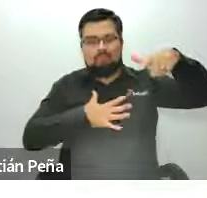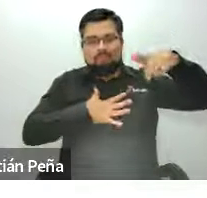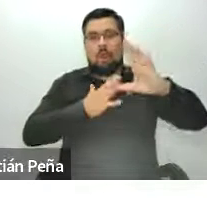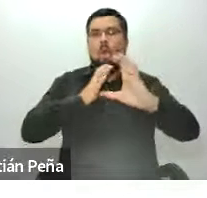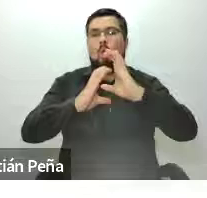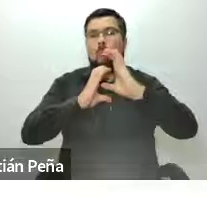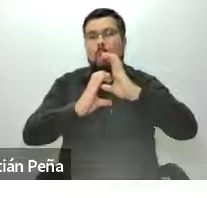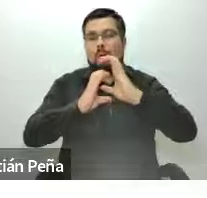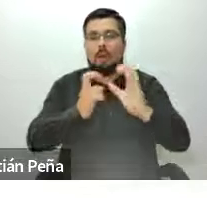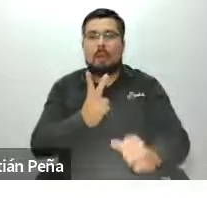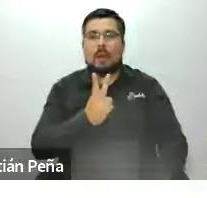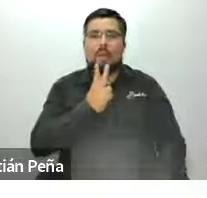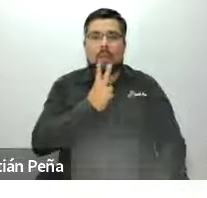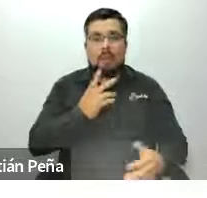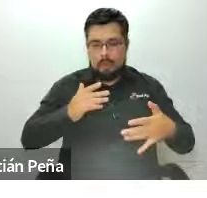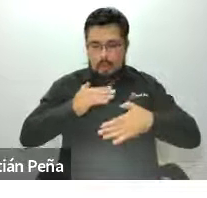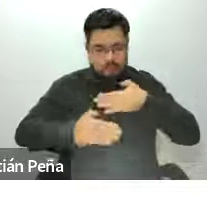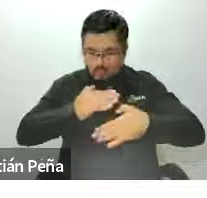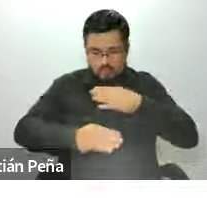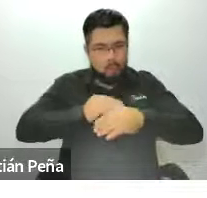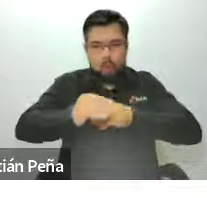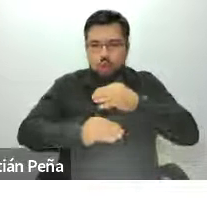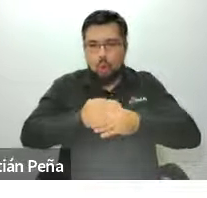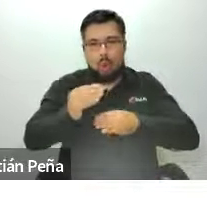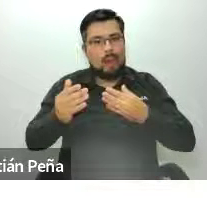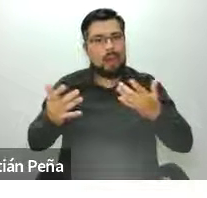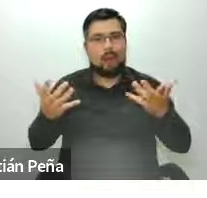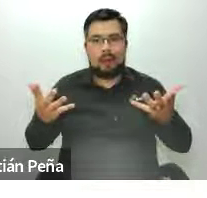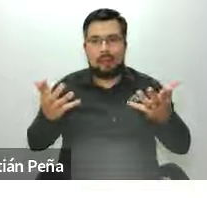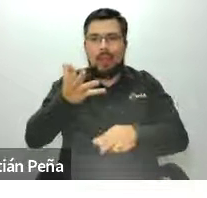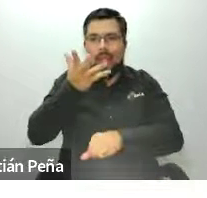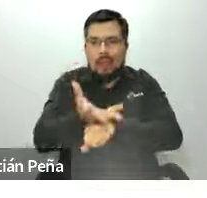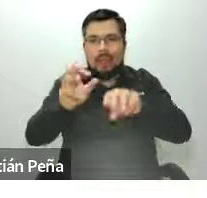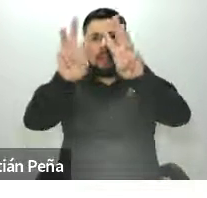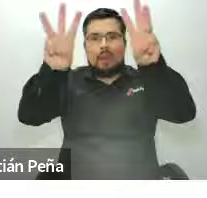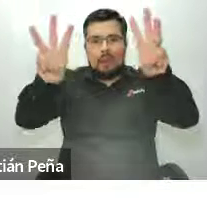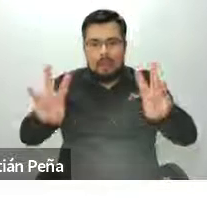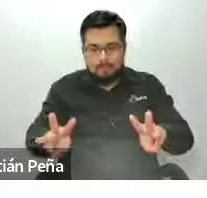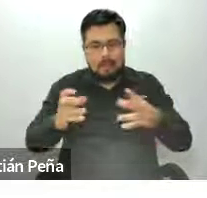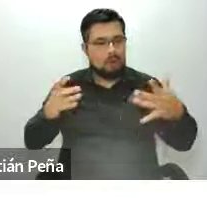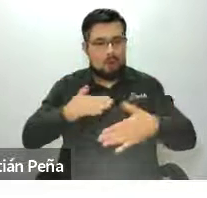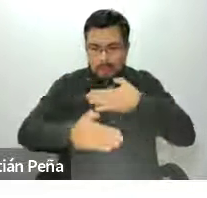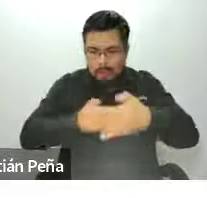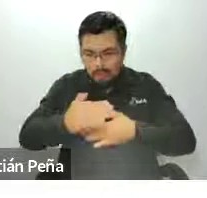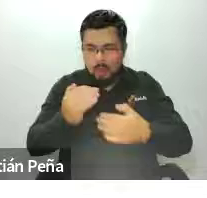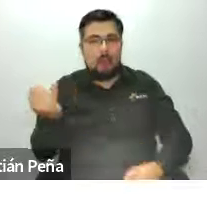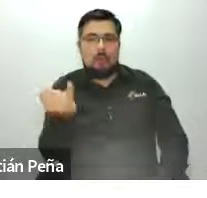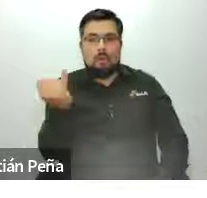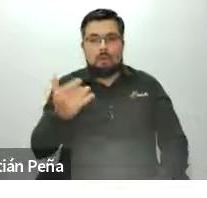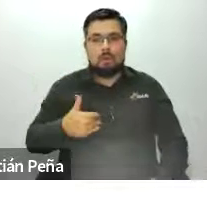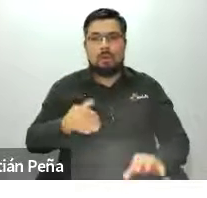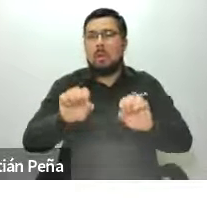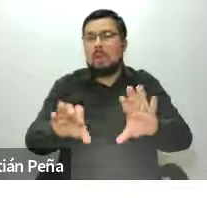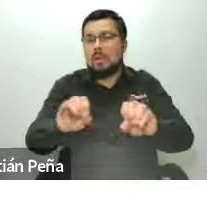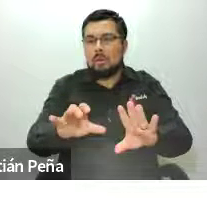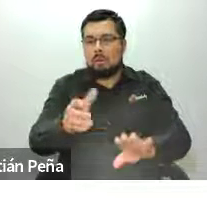que es funcional, que está en el marco de el desempeño vital del individuo, y que no enseñamos a leer para que los niños aprendan las